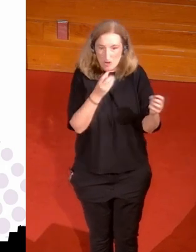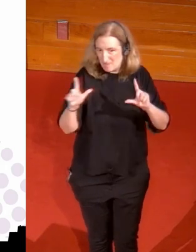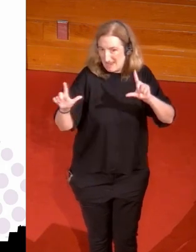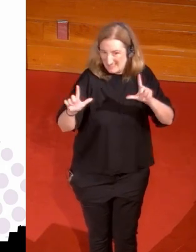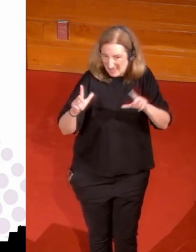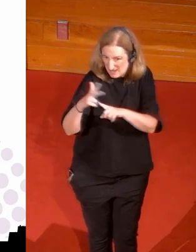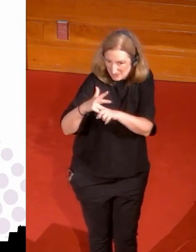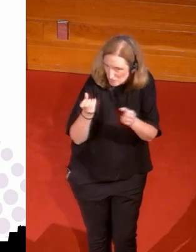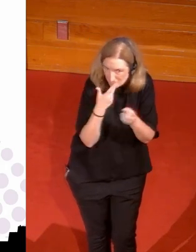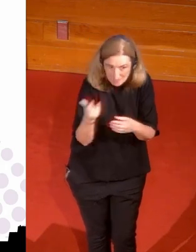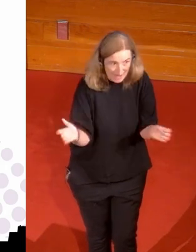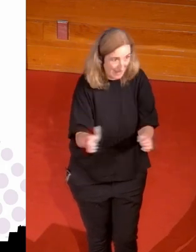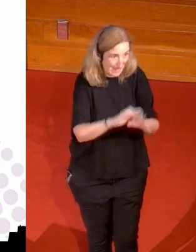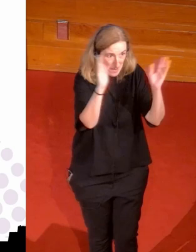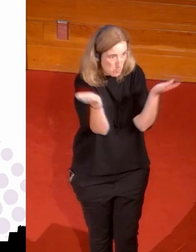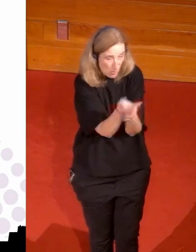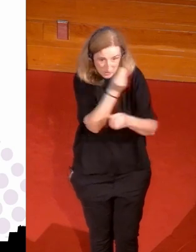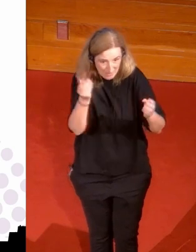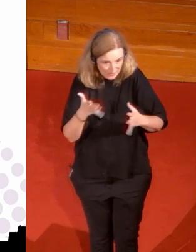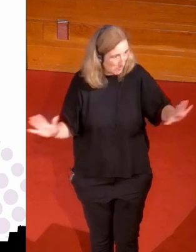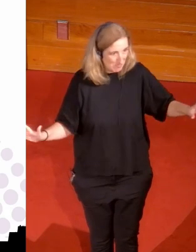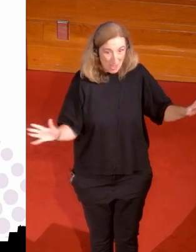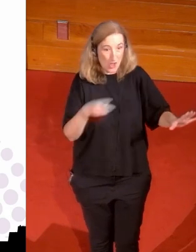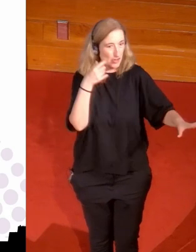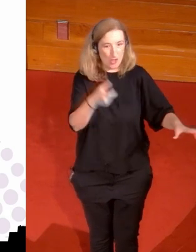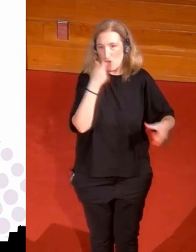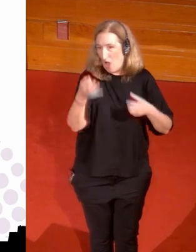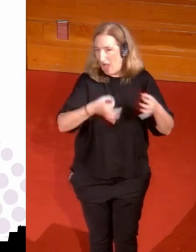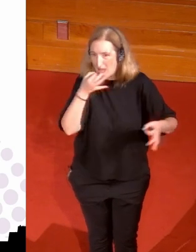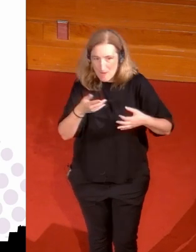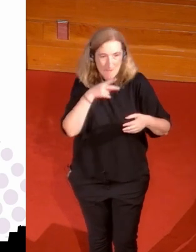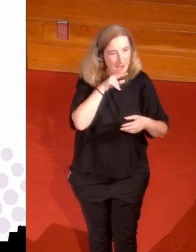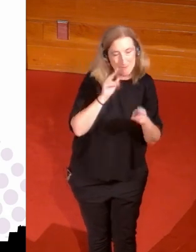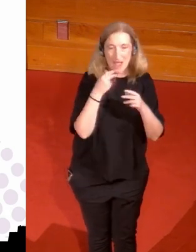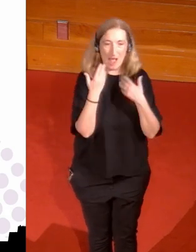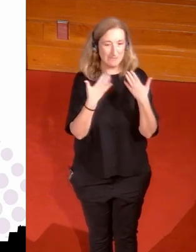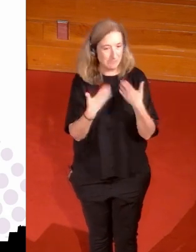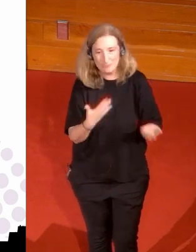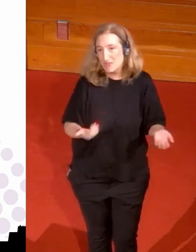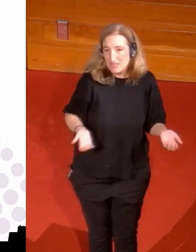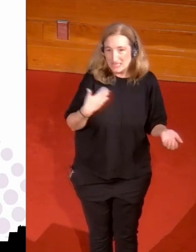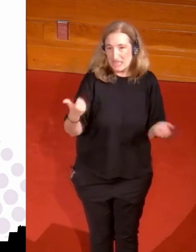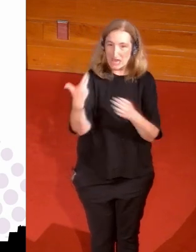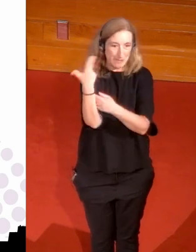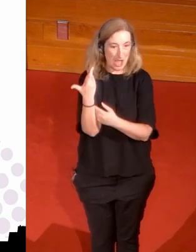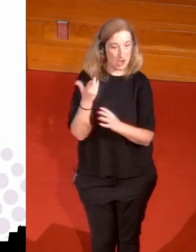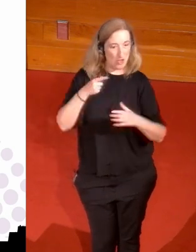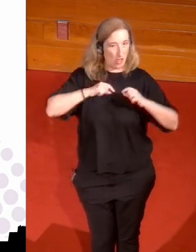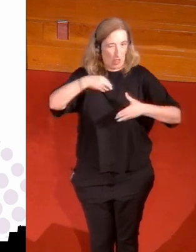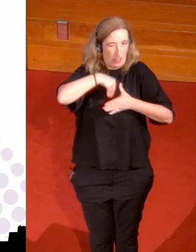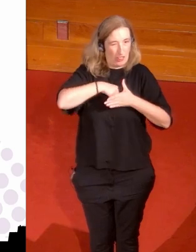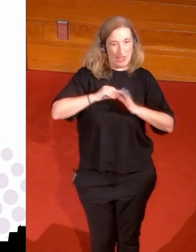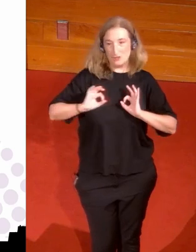televisión en Estados Unidos el mejor país del mundo es es un paraíso porque todo el mundo habla todo el mundo habla bien todo el mundo te quiere hablar todos tienen un showman